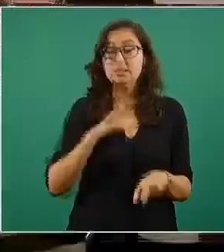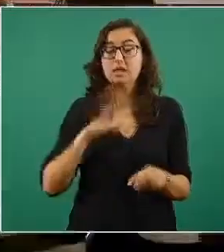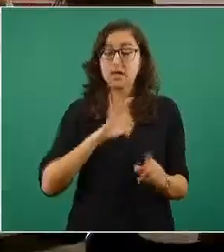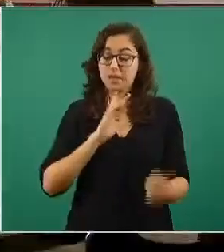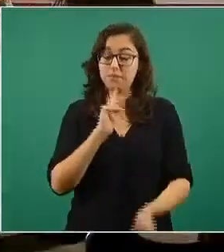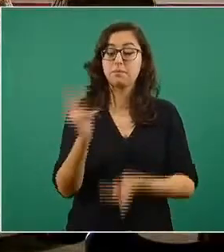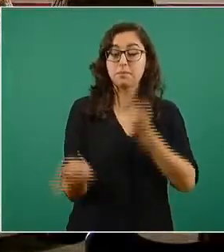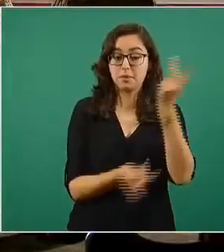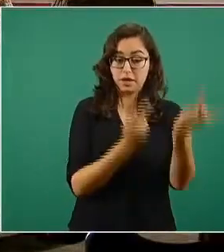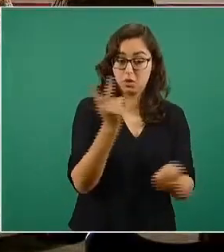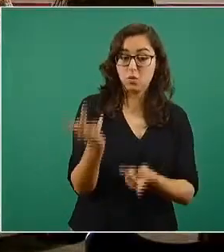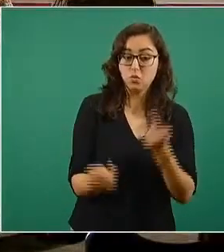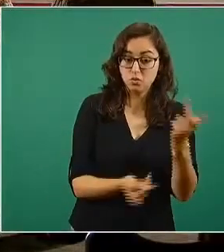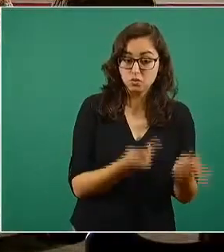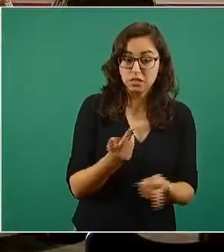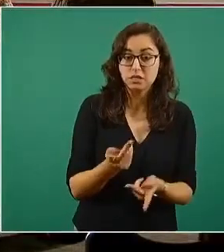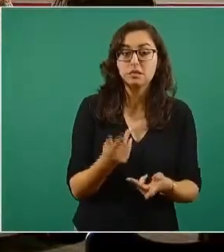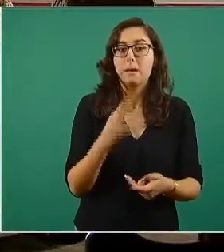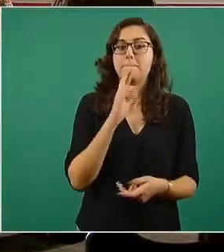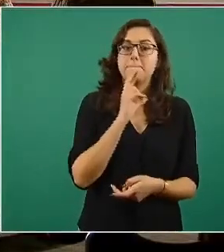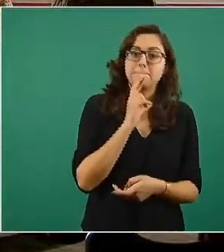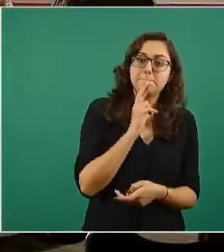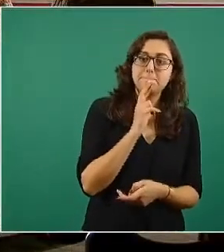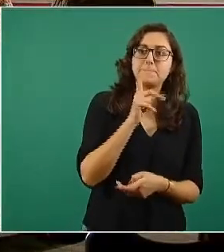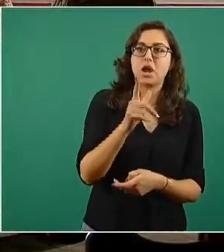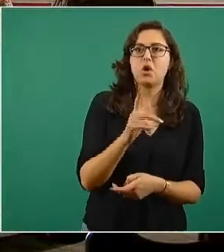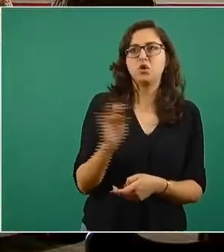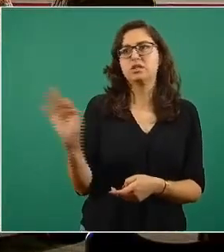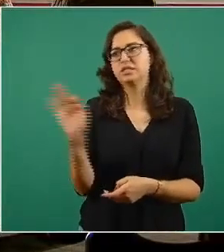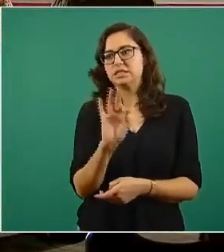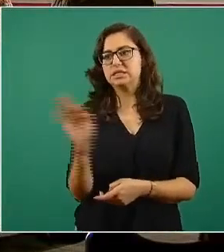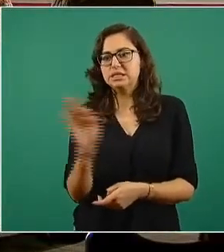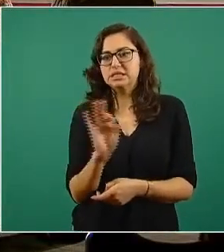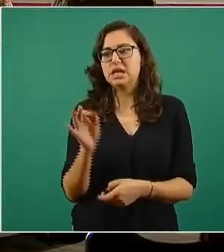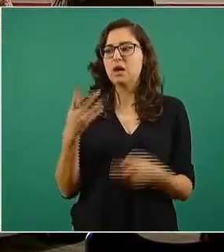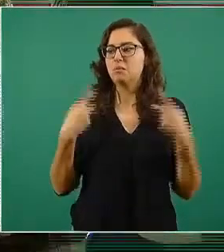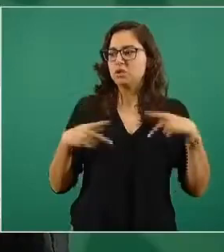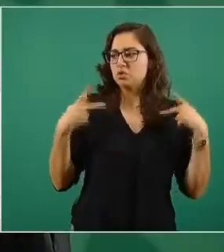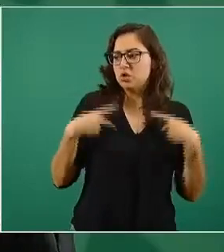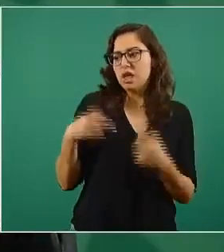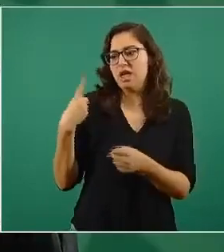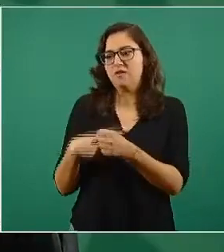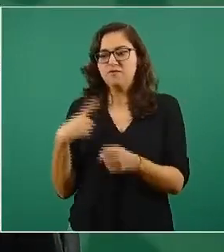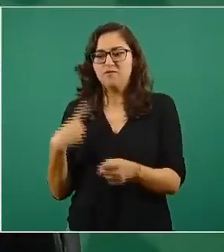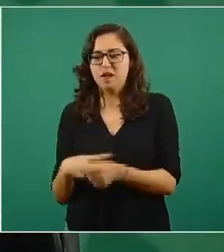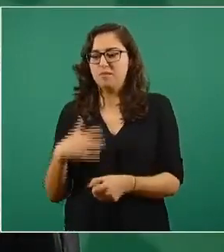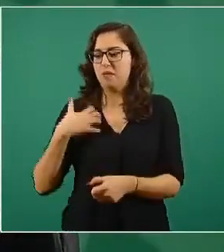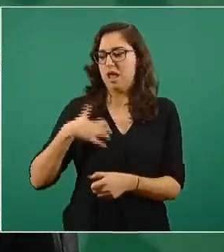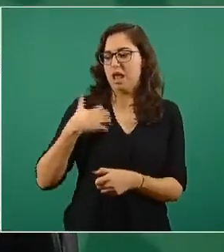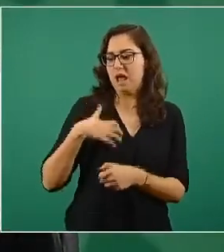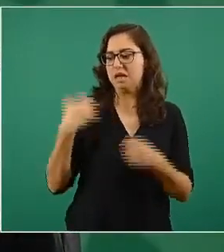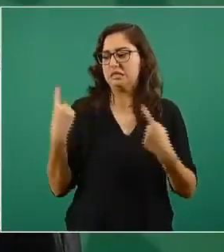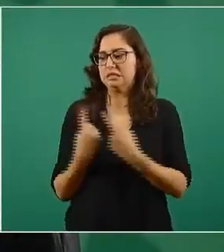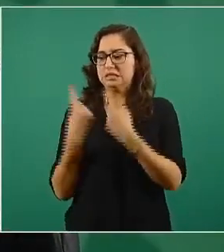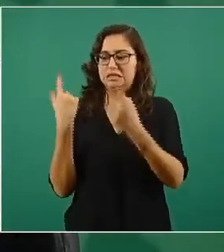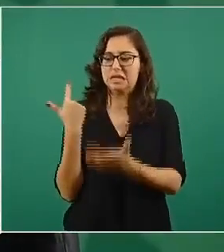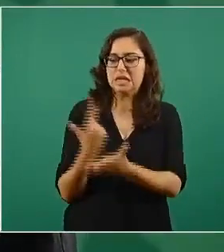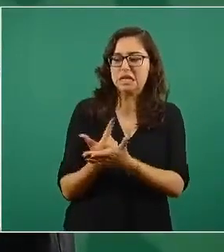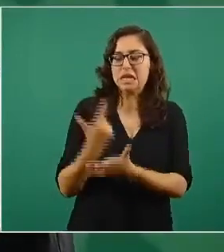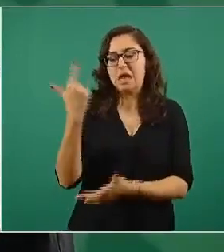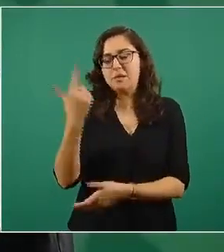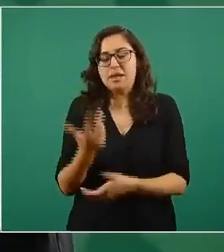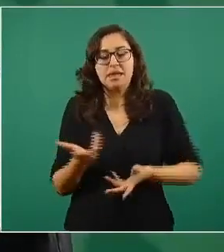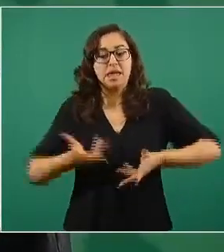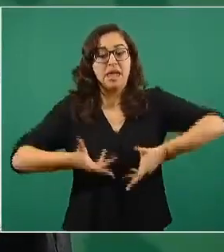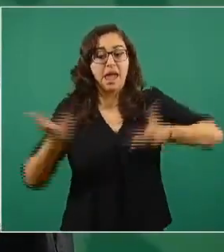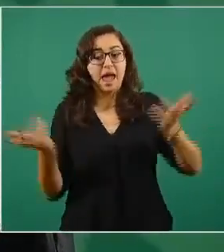preguntas sobre qué es lo mejor hacer cuando uno tiene una alergia, por ejemplo, grave. Pues en realidad,